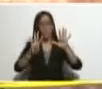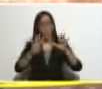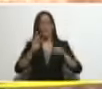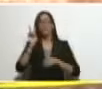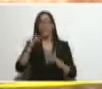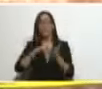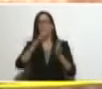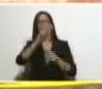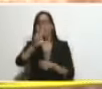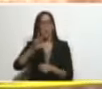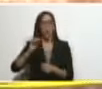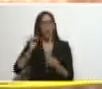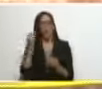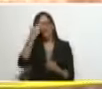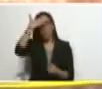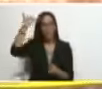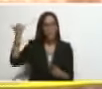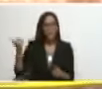2019-2023, ¿o es que lo olvidamos?